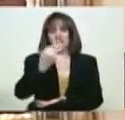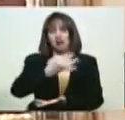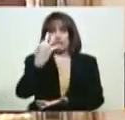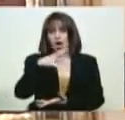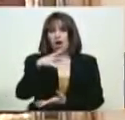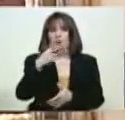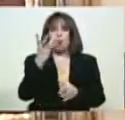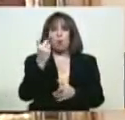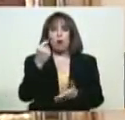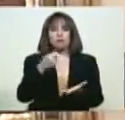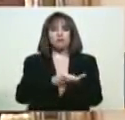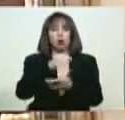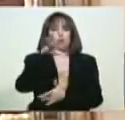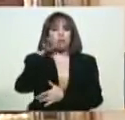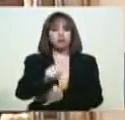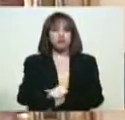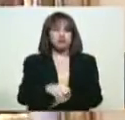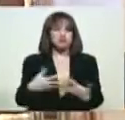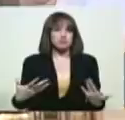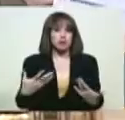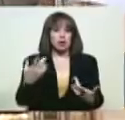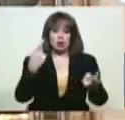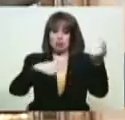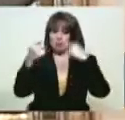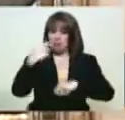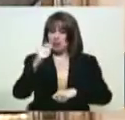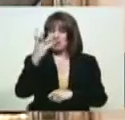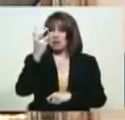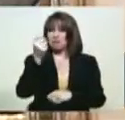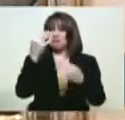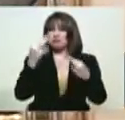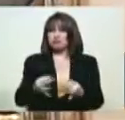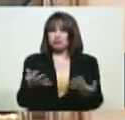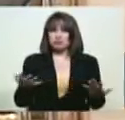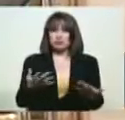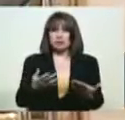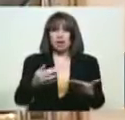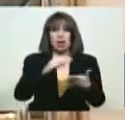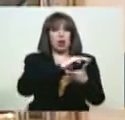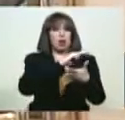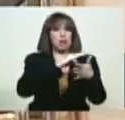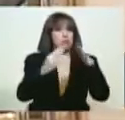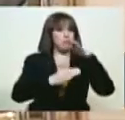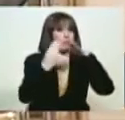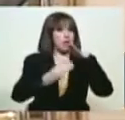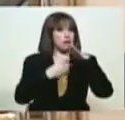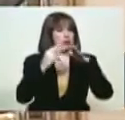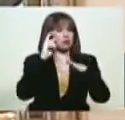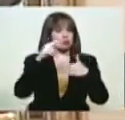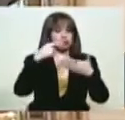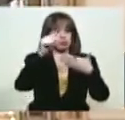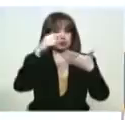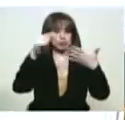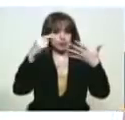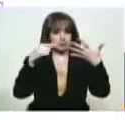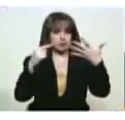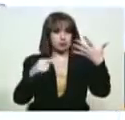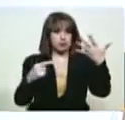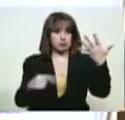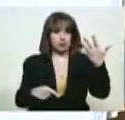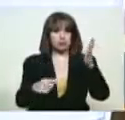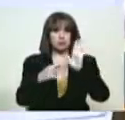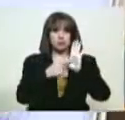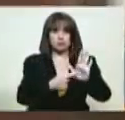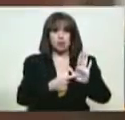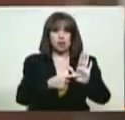determinar el precio acordado sobre los rubros básicos que nosotros hemos determinado en el marco del Plan